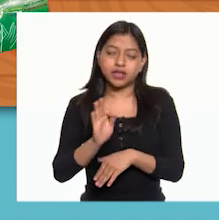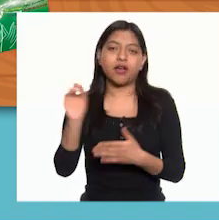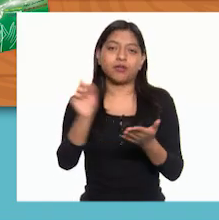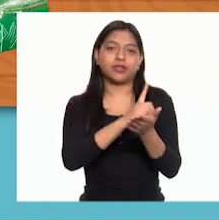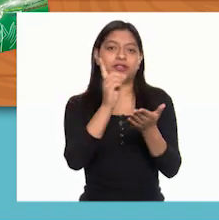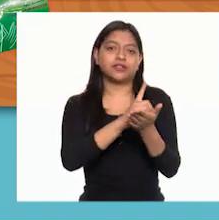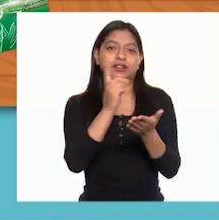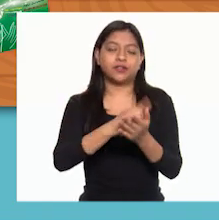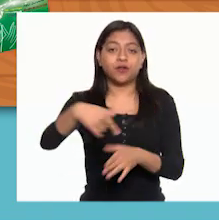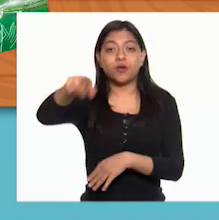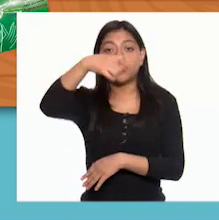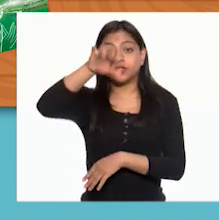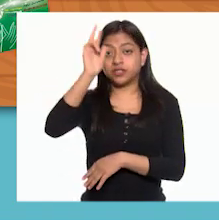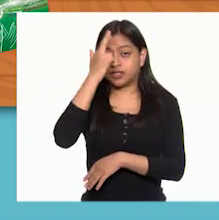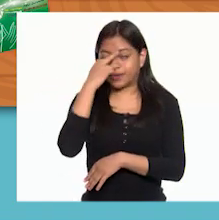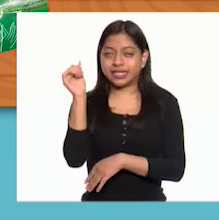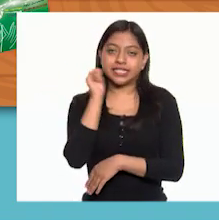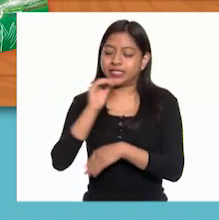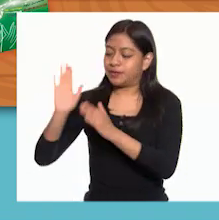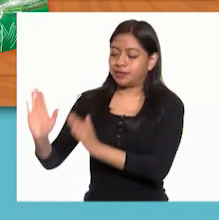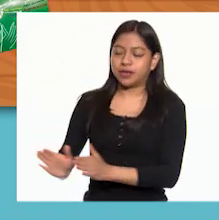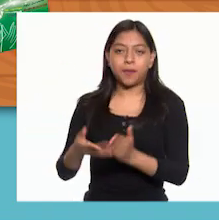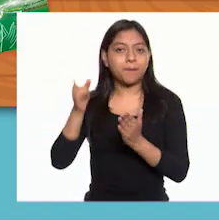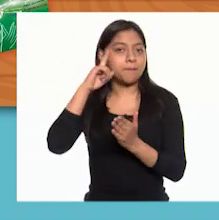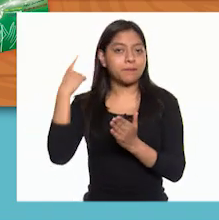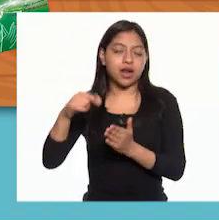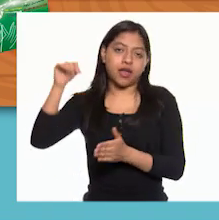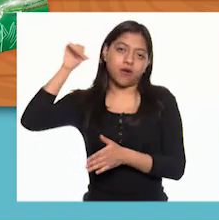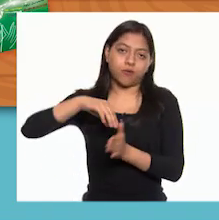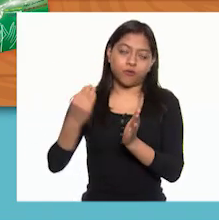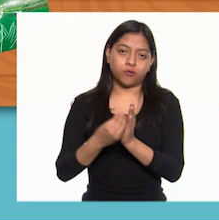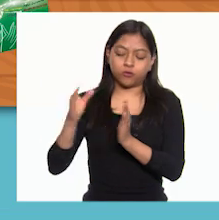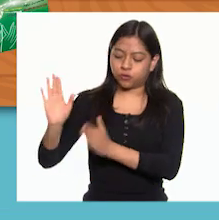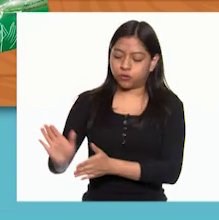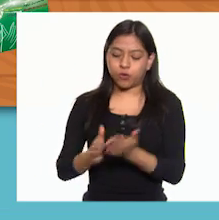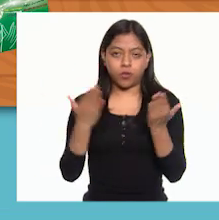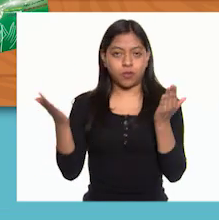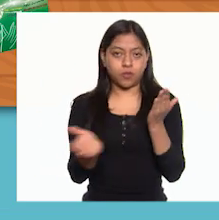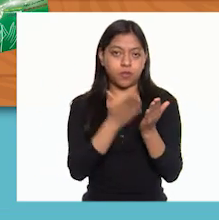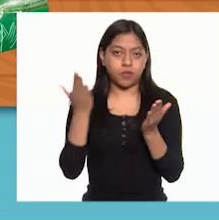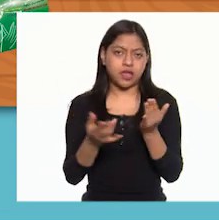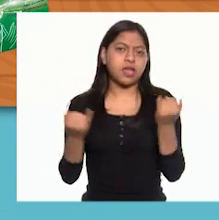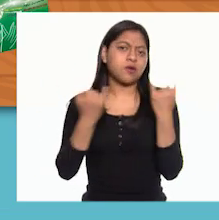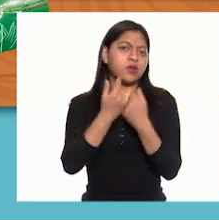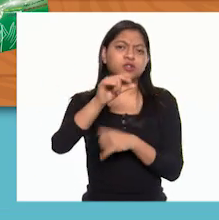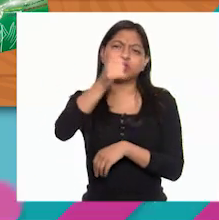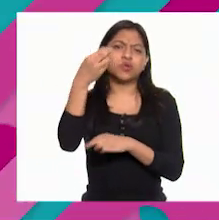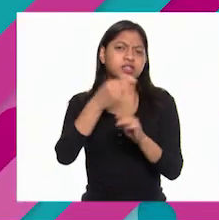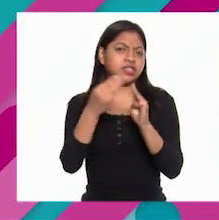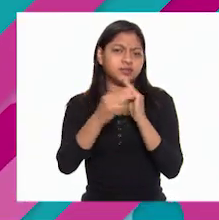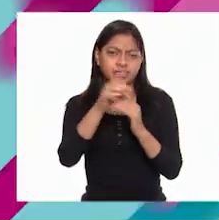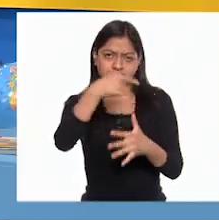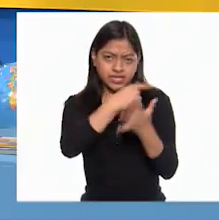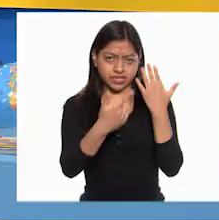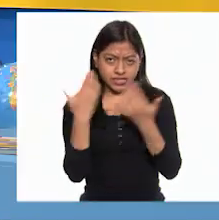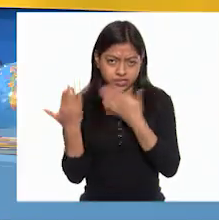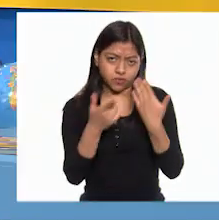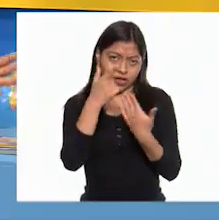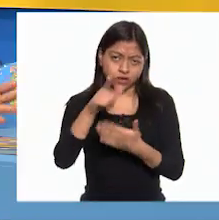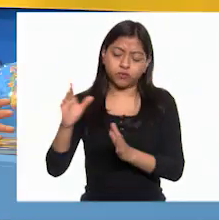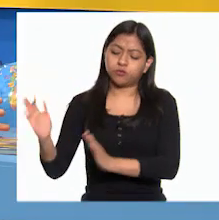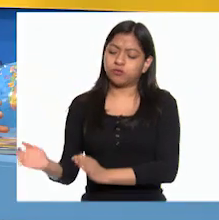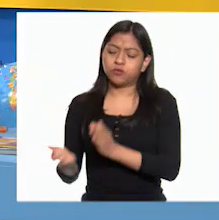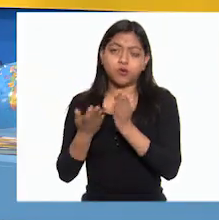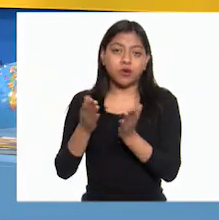diccionario. Recuerden tenerlo siempre a la mano durante esta clase y también al leer o al estudiar otras asignaturas. Úsenlo